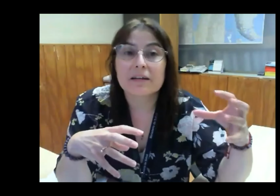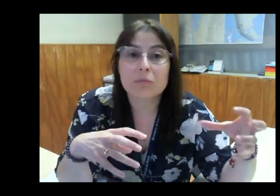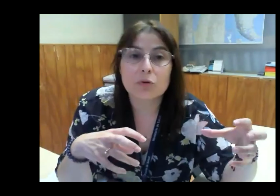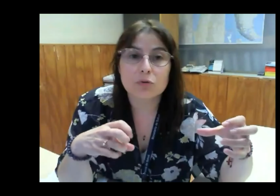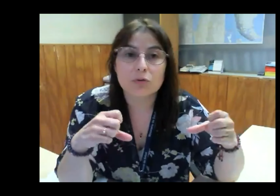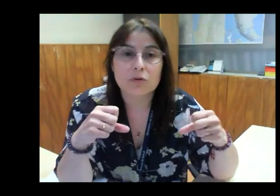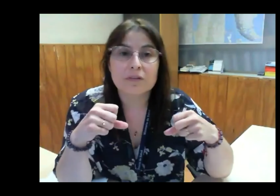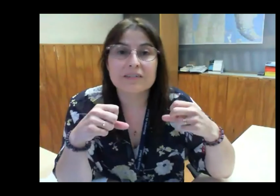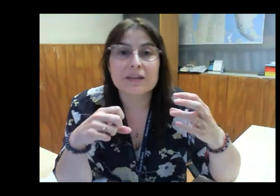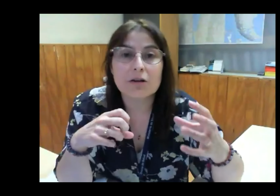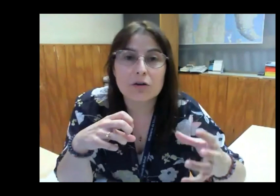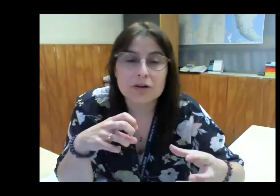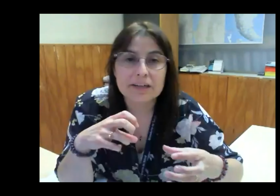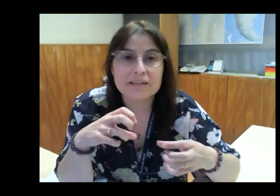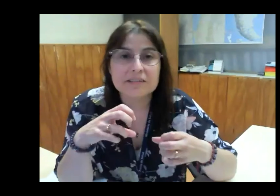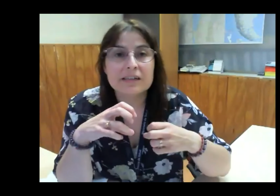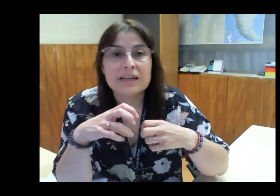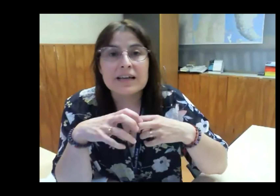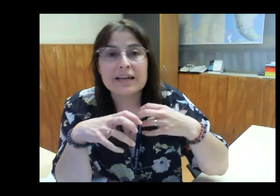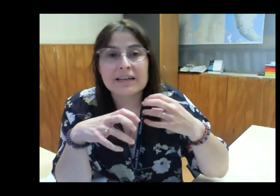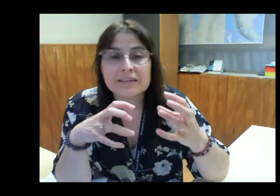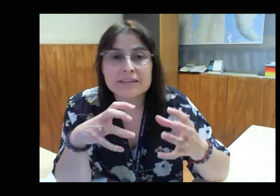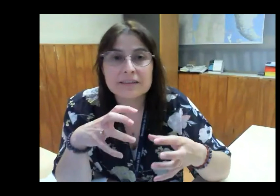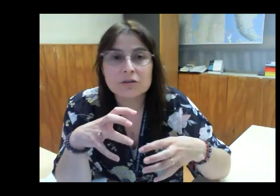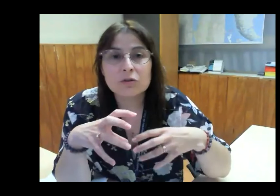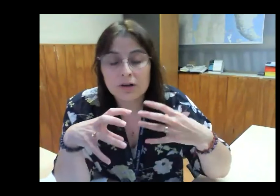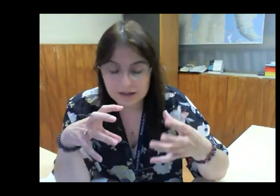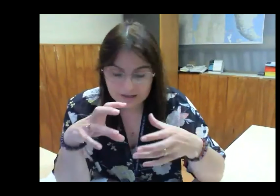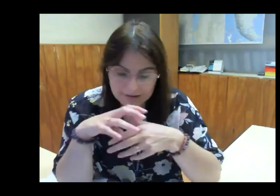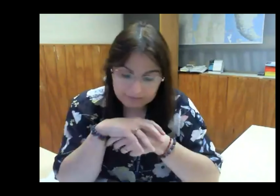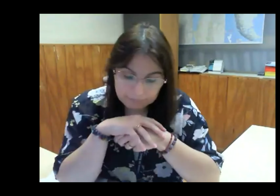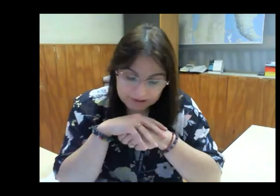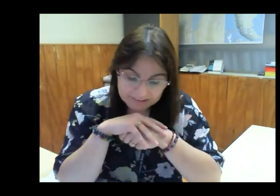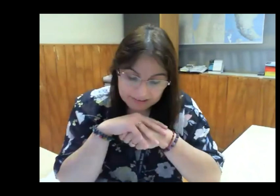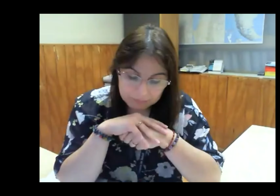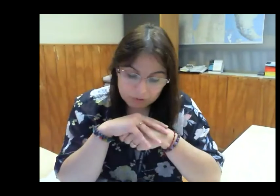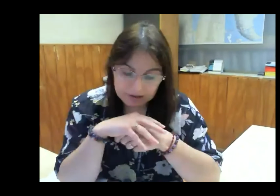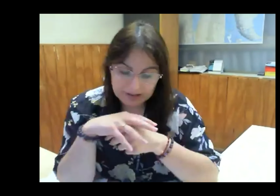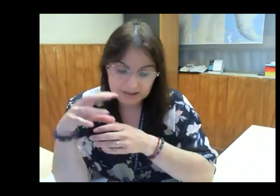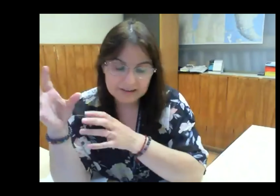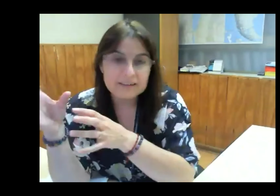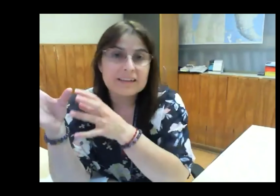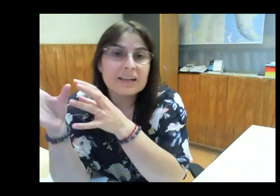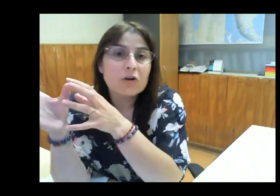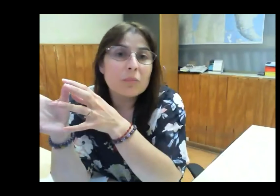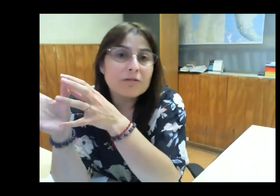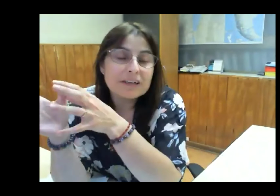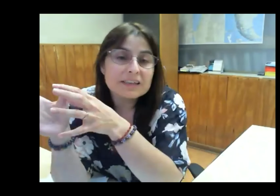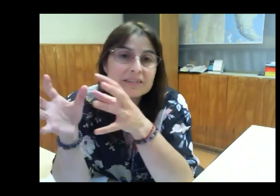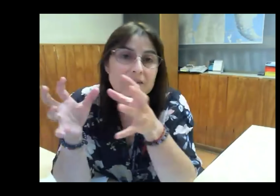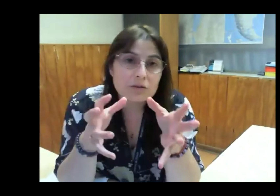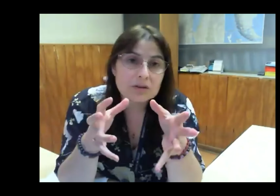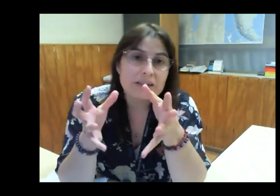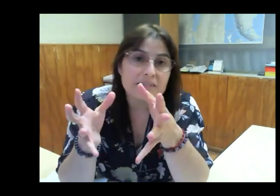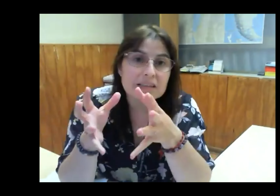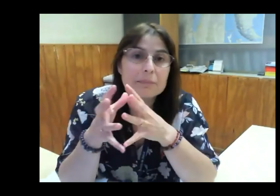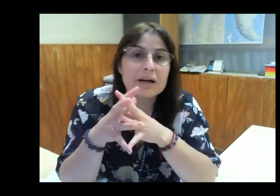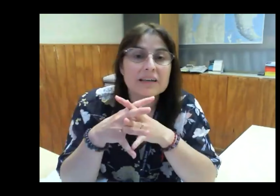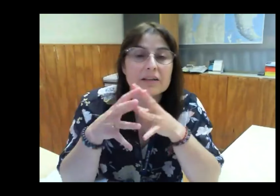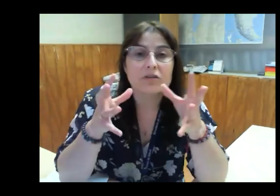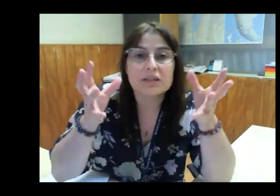de terremotos, de ciclones, ¿cierto? También tenemos de cómo afecta, ¿cierto?, lo